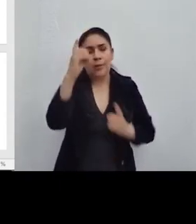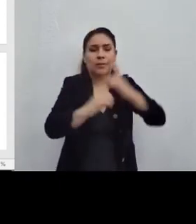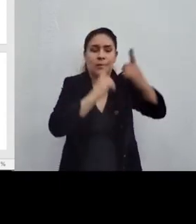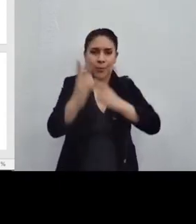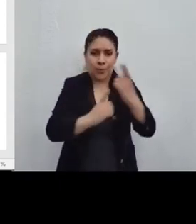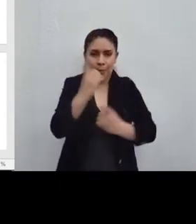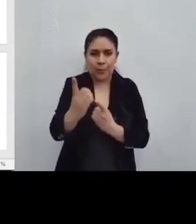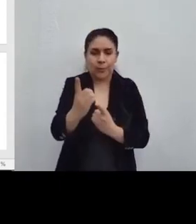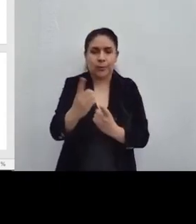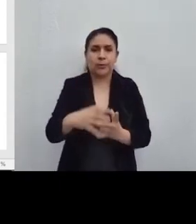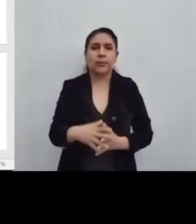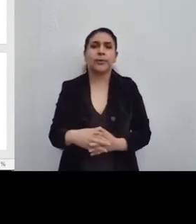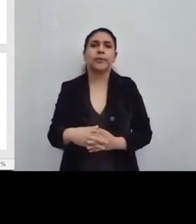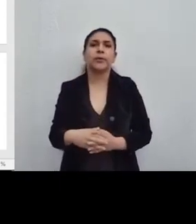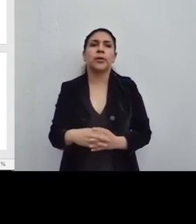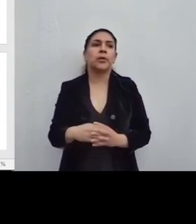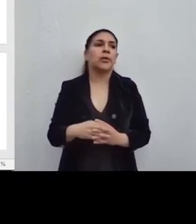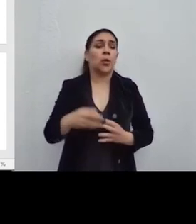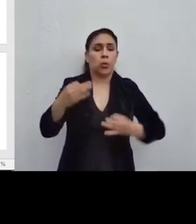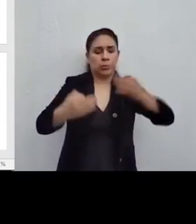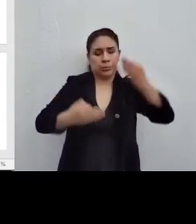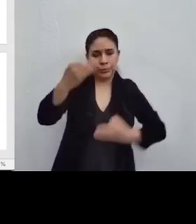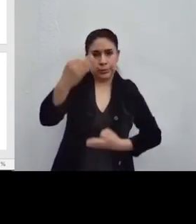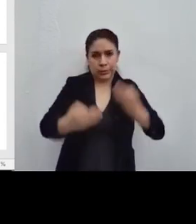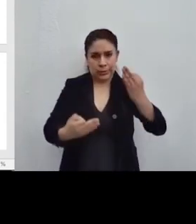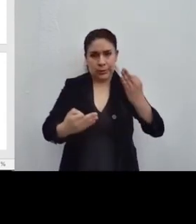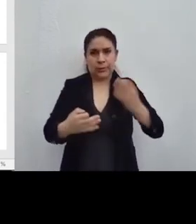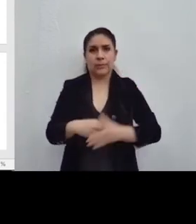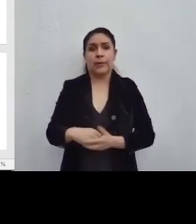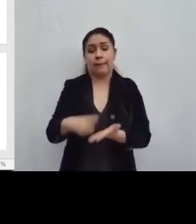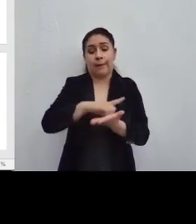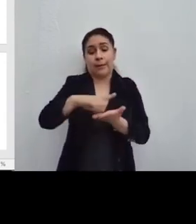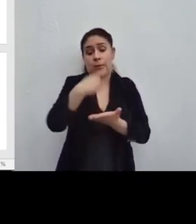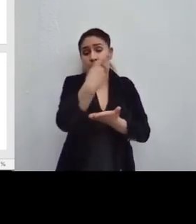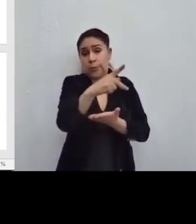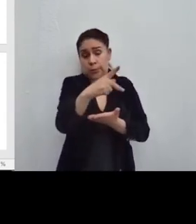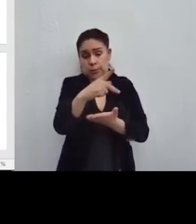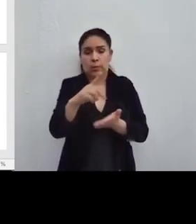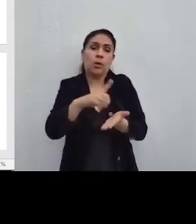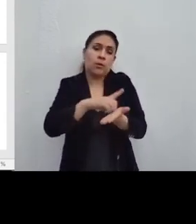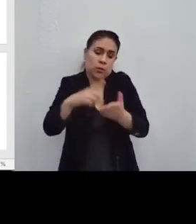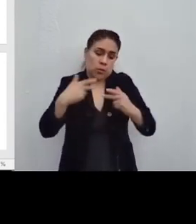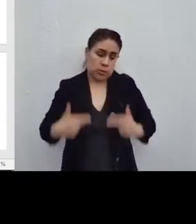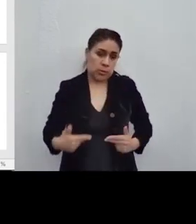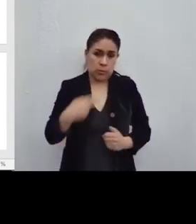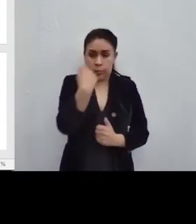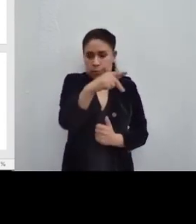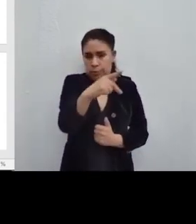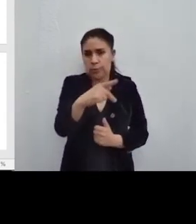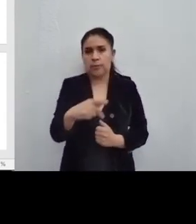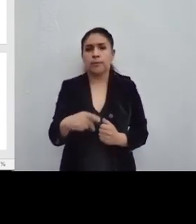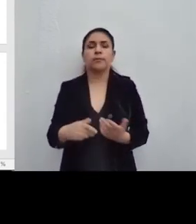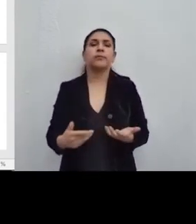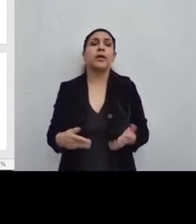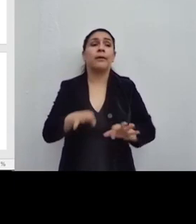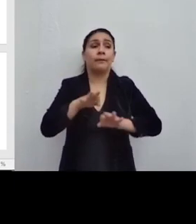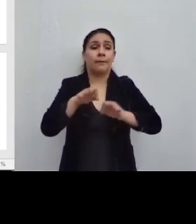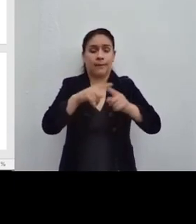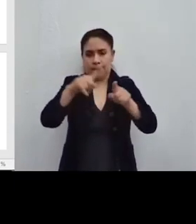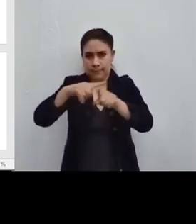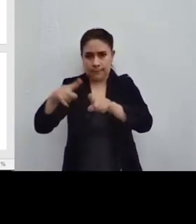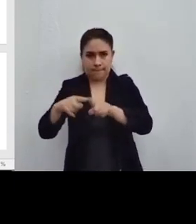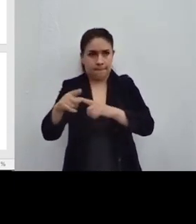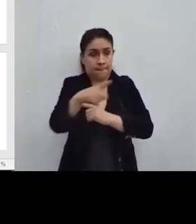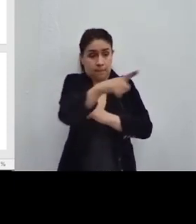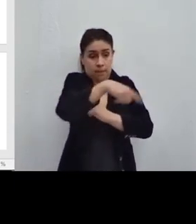deportiva, acceso a la justicia, protección de derechos humanos y desarrollo social a las personas en situación